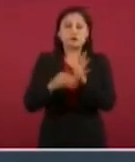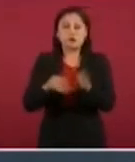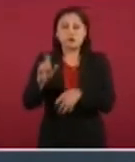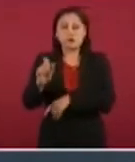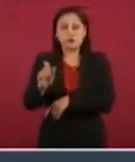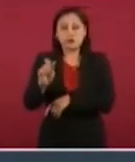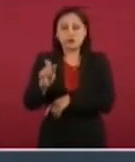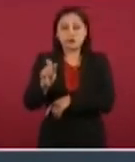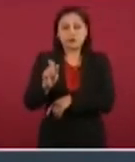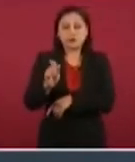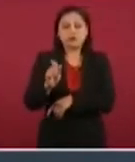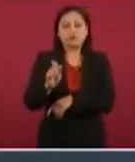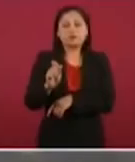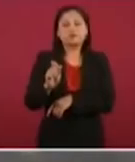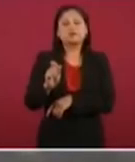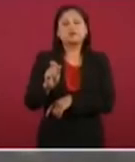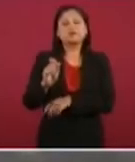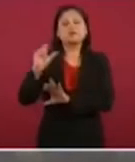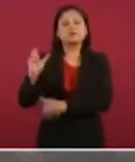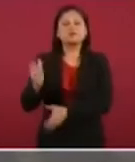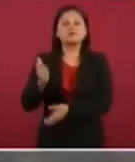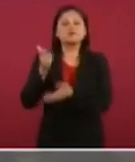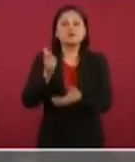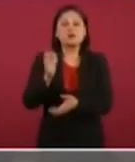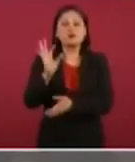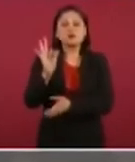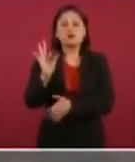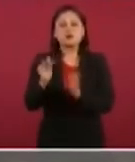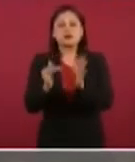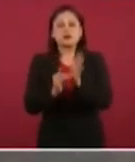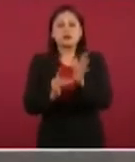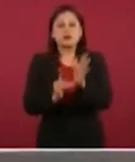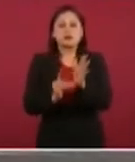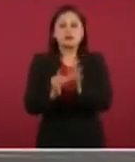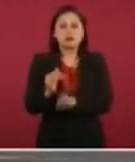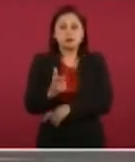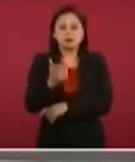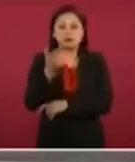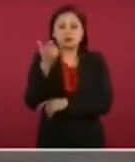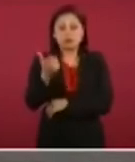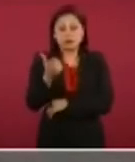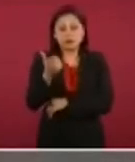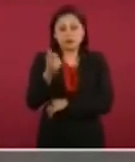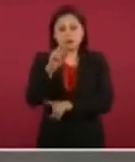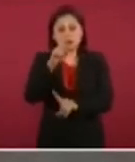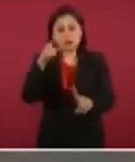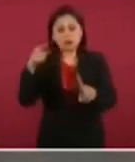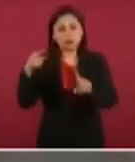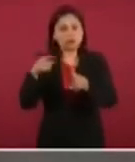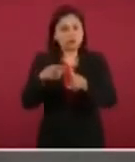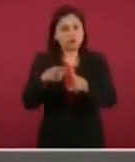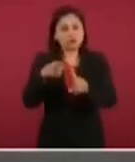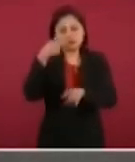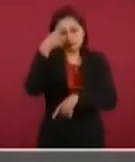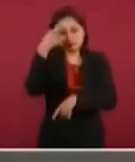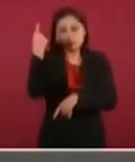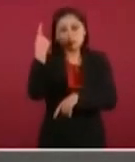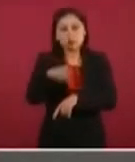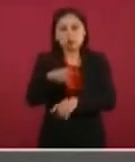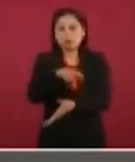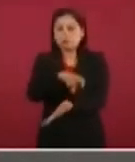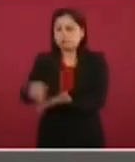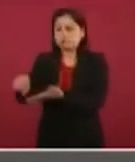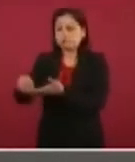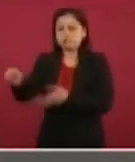próximo, en 40 mil millones de pesos para garantizar lo más pronto posible